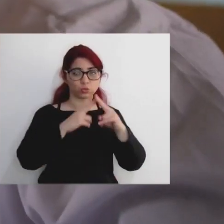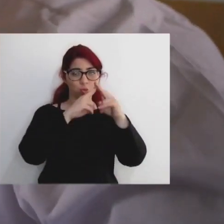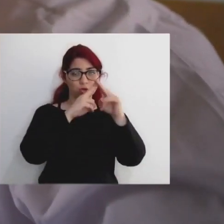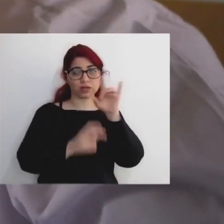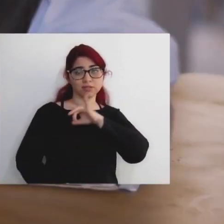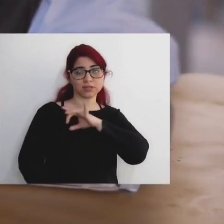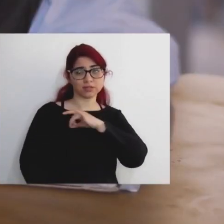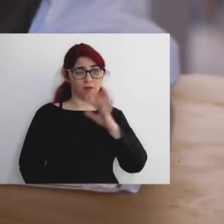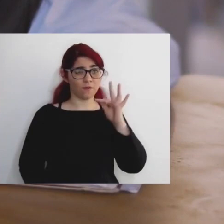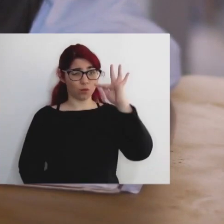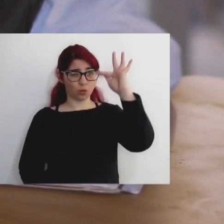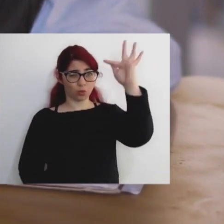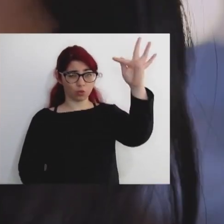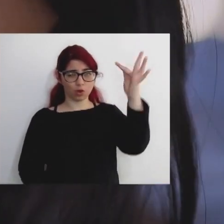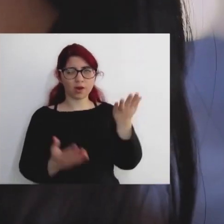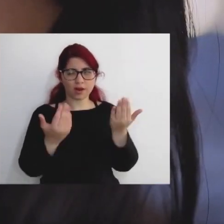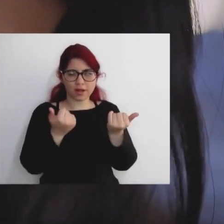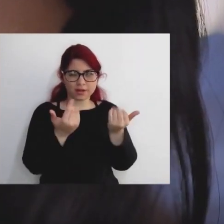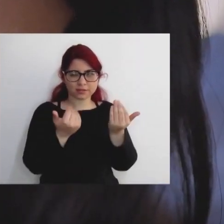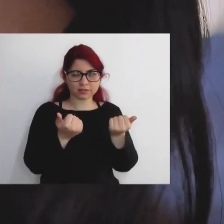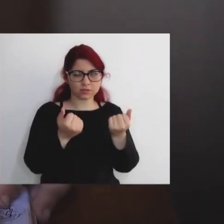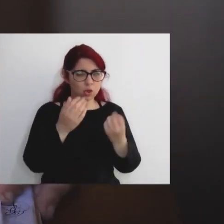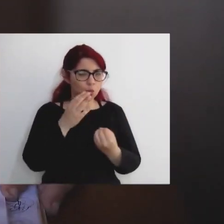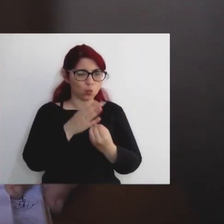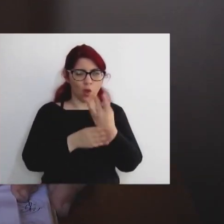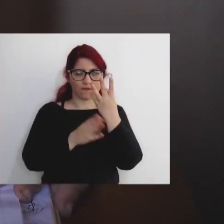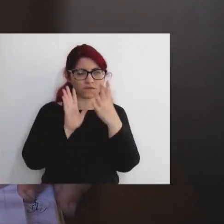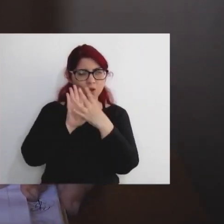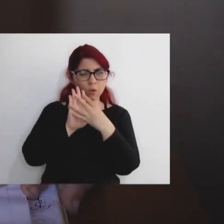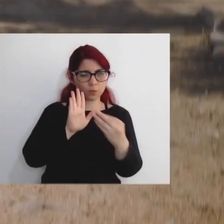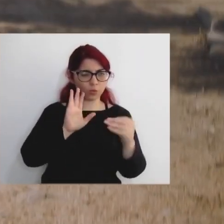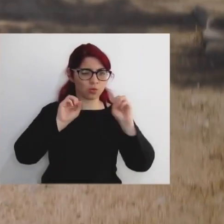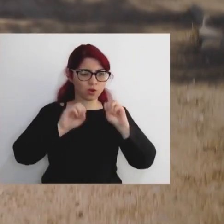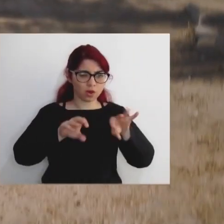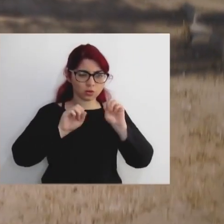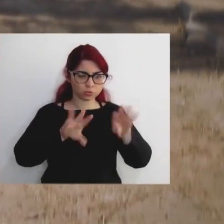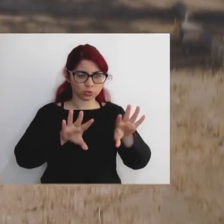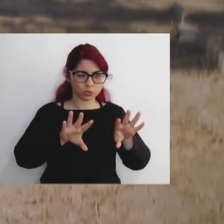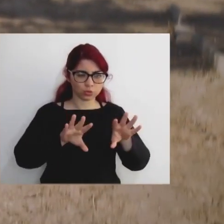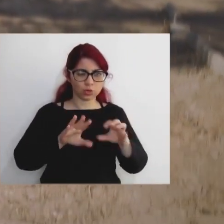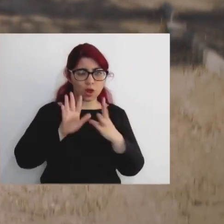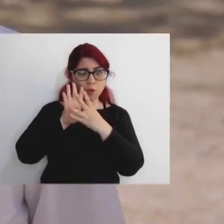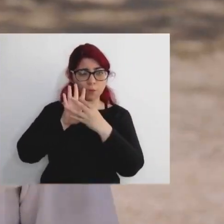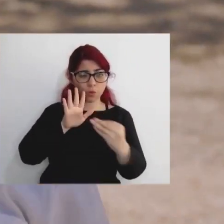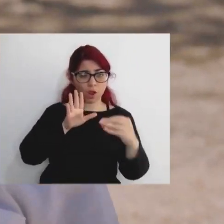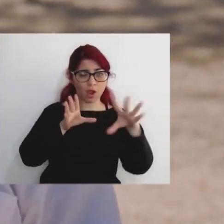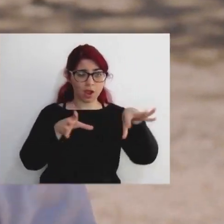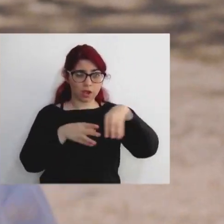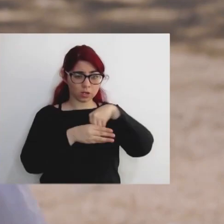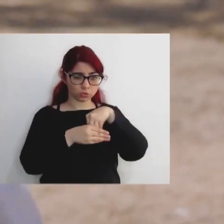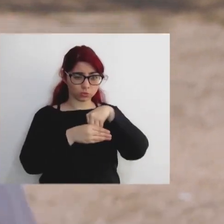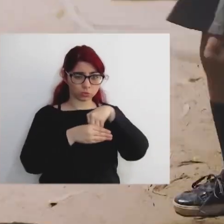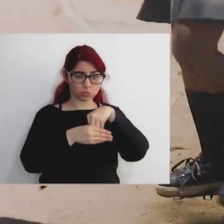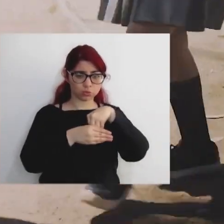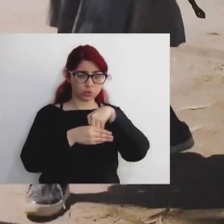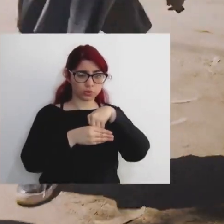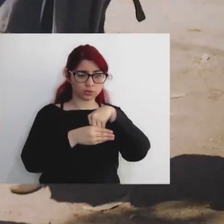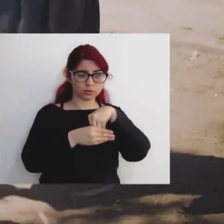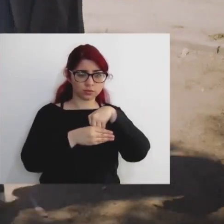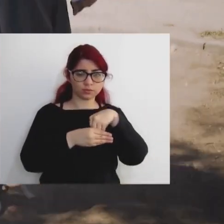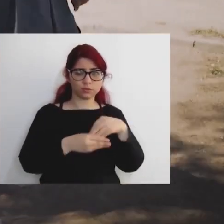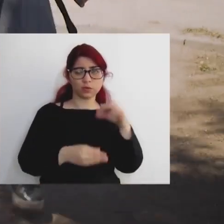Para construir el Chile del futuro, necesitamos un nuevo modelo educativo. Un modelo